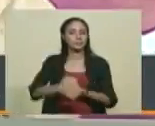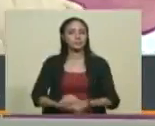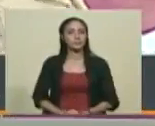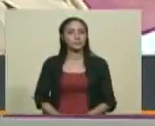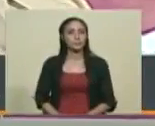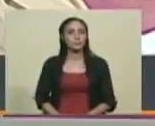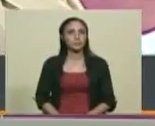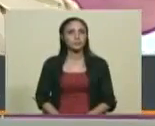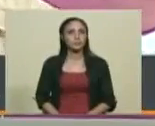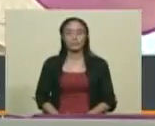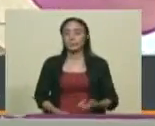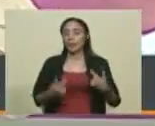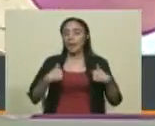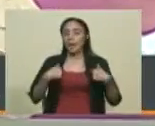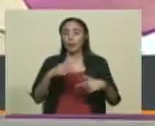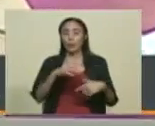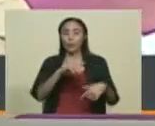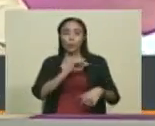el corazón le sangra.